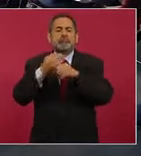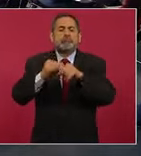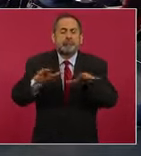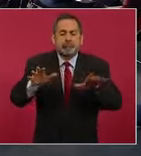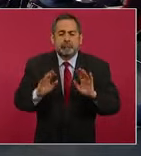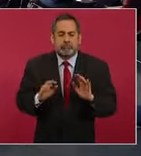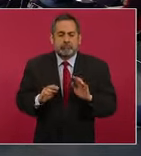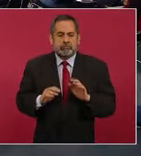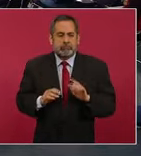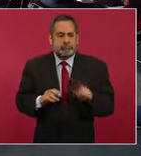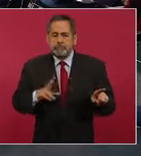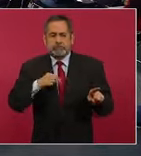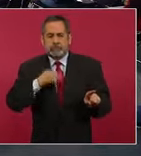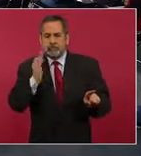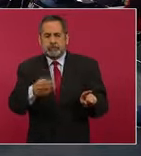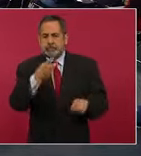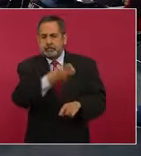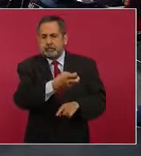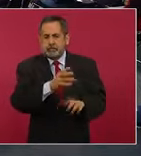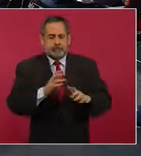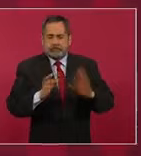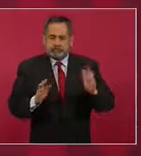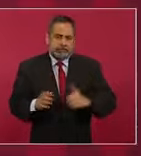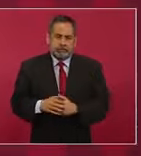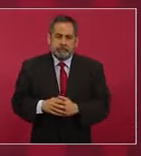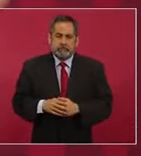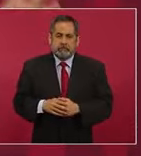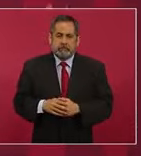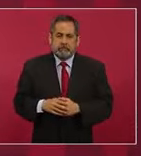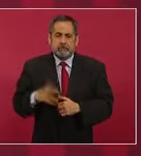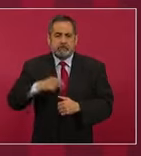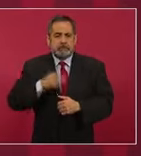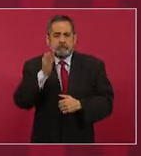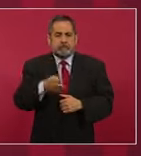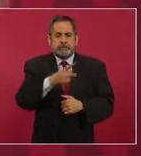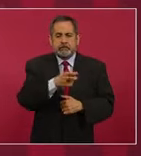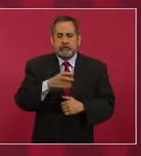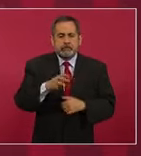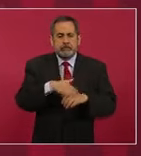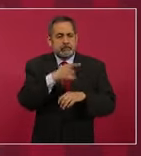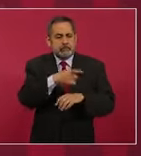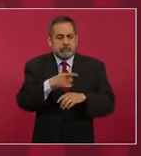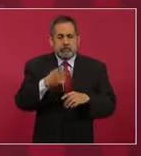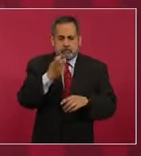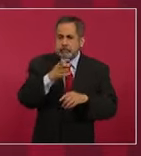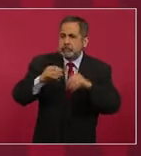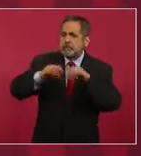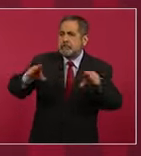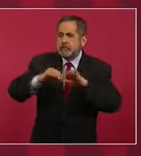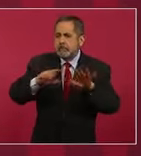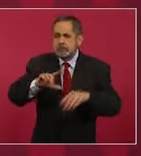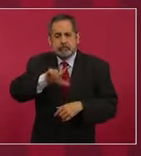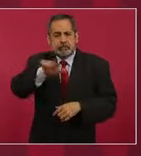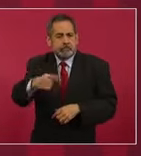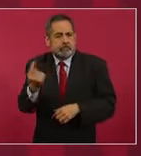yo no acepto ese periodismo. O sea, no lo acepto, ¿por qué? Porque no tiene compromiso,